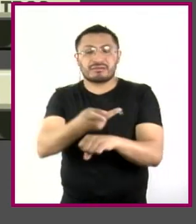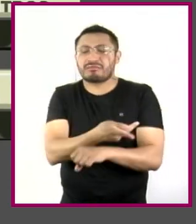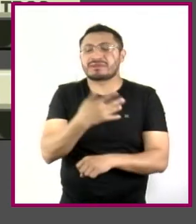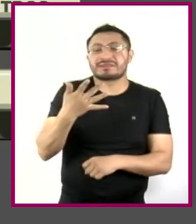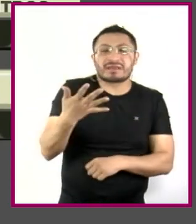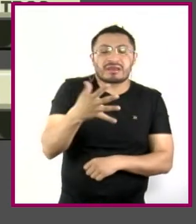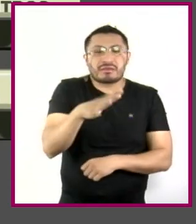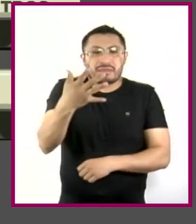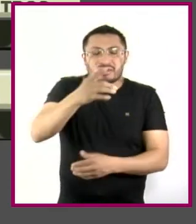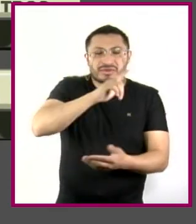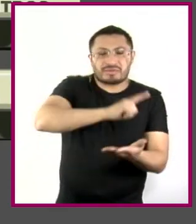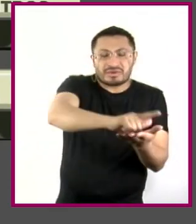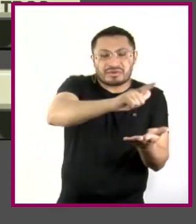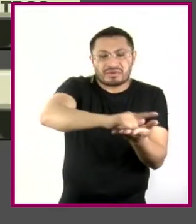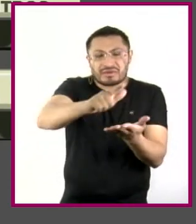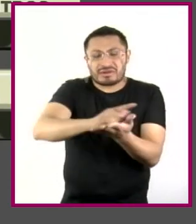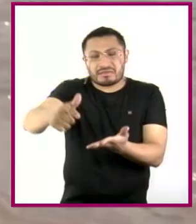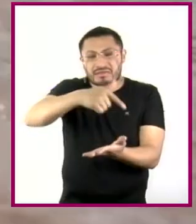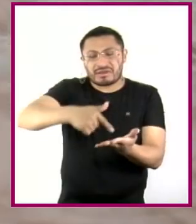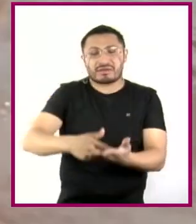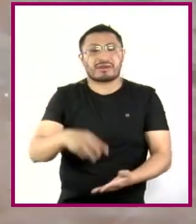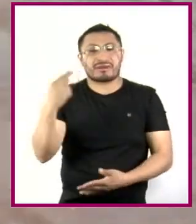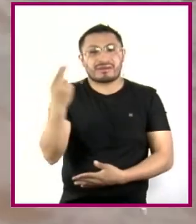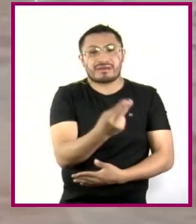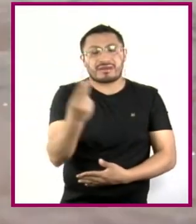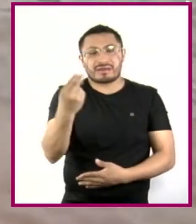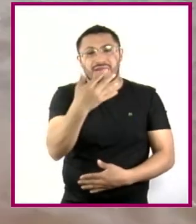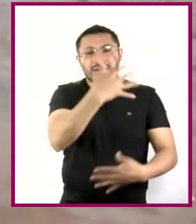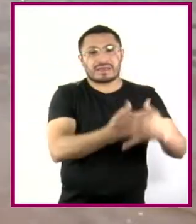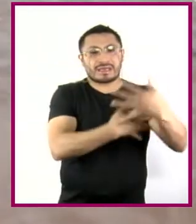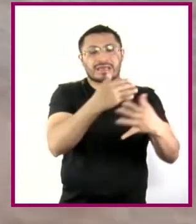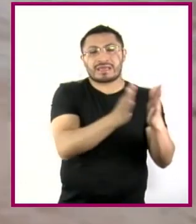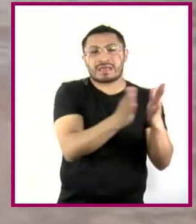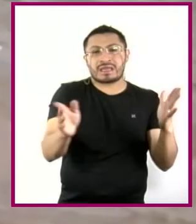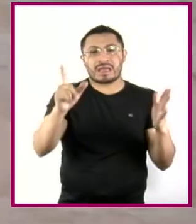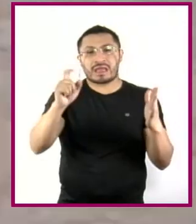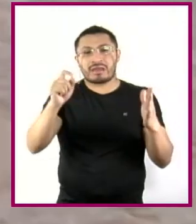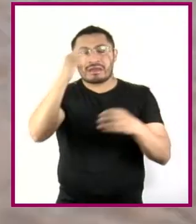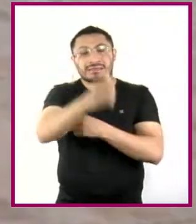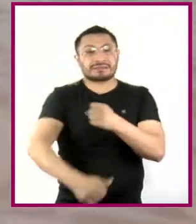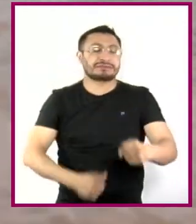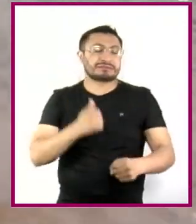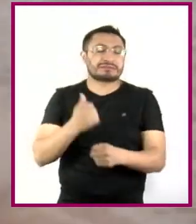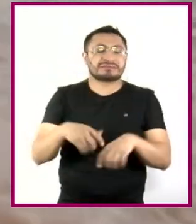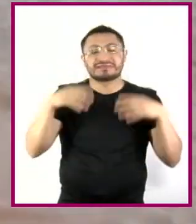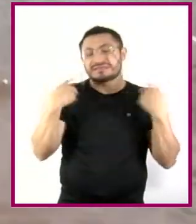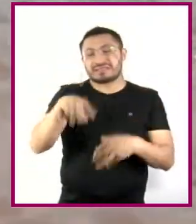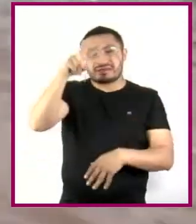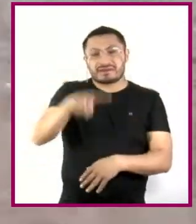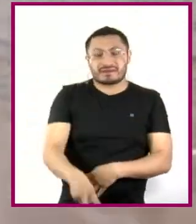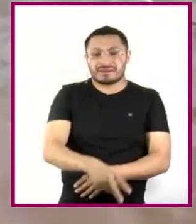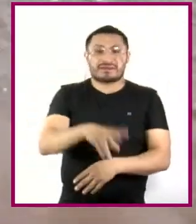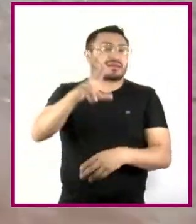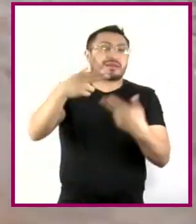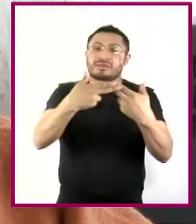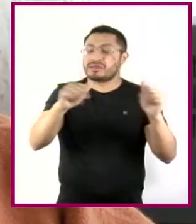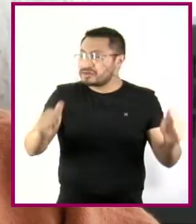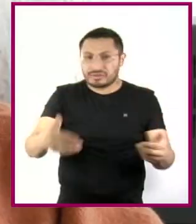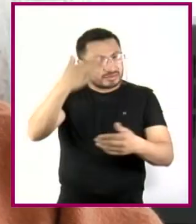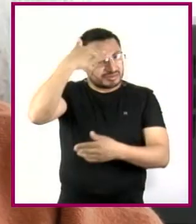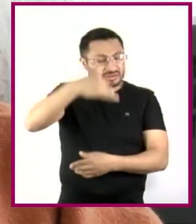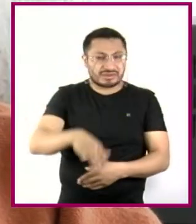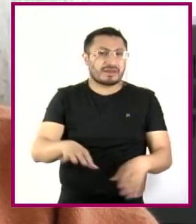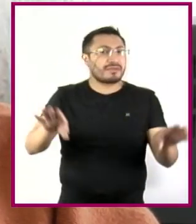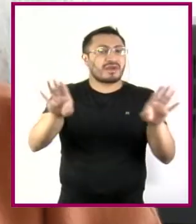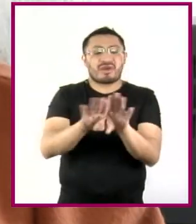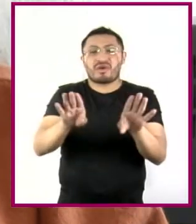restauración de la zona requeriría entre 15 y 20 años, pero la verdad es que nadie sabe cuánto tiempo llevará.